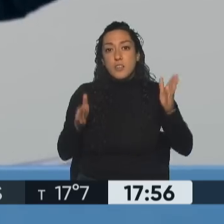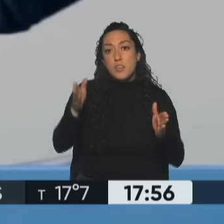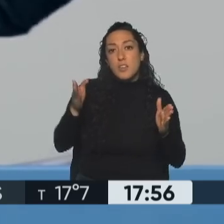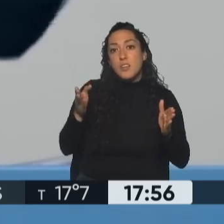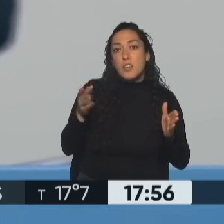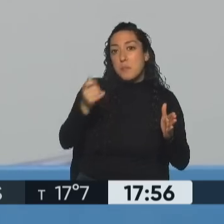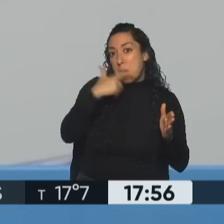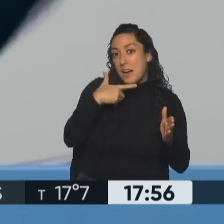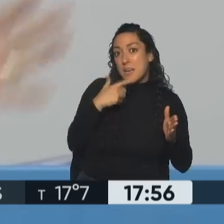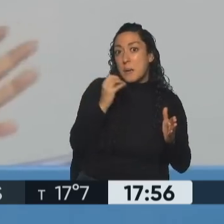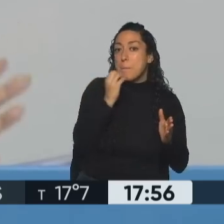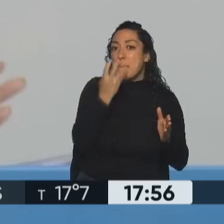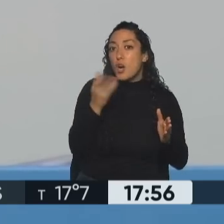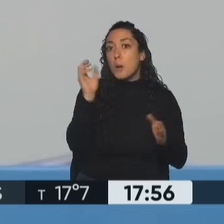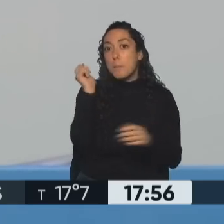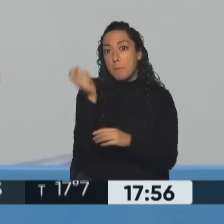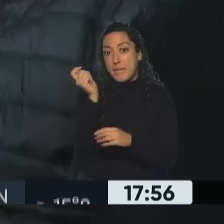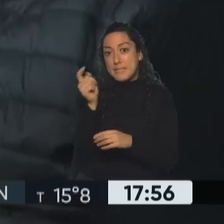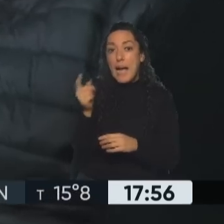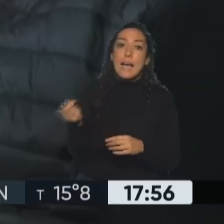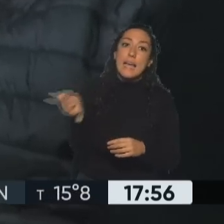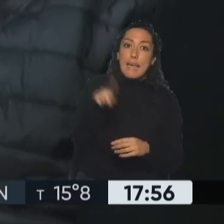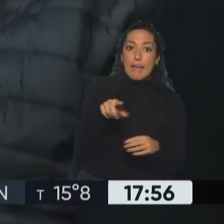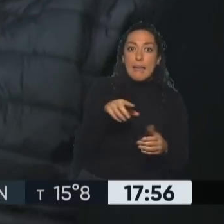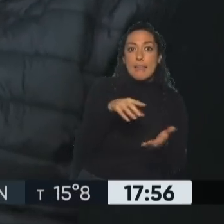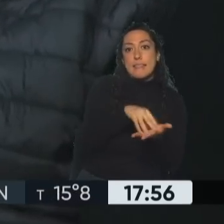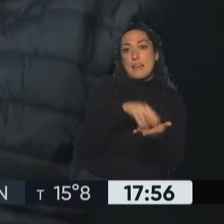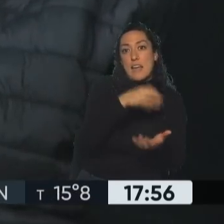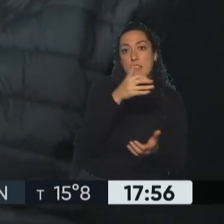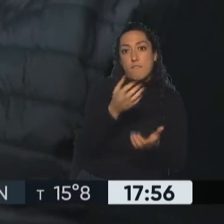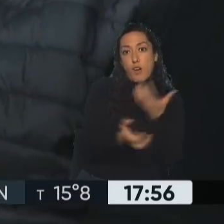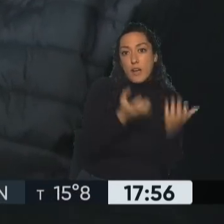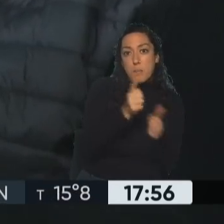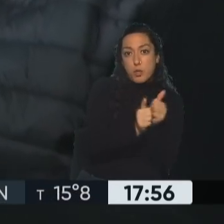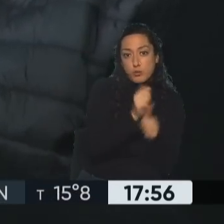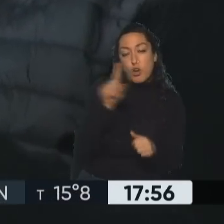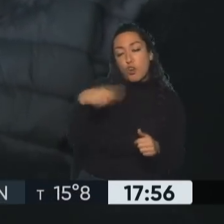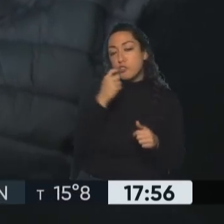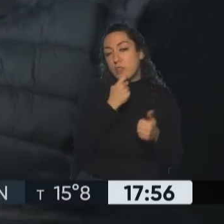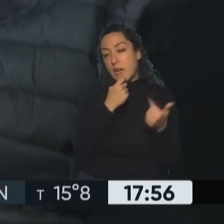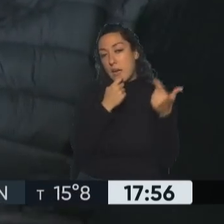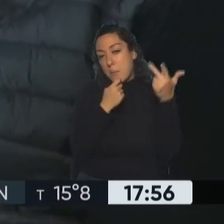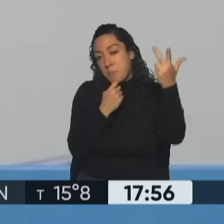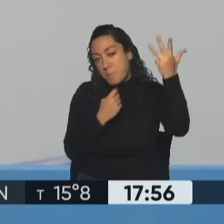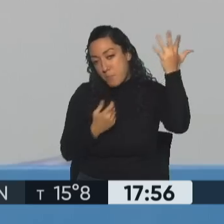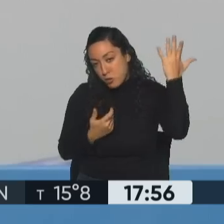con lo que hacía en Tierra del Fuego. A ver, puedo dar otros ejemplos. Puedo